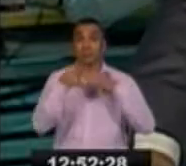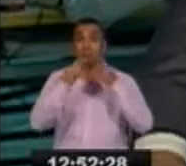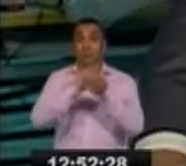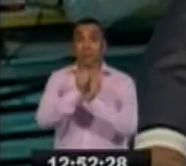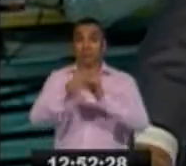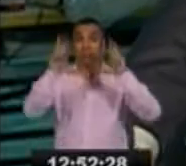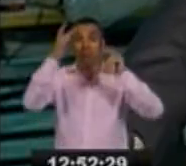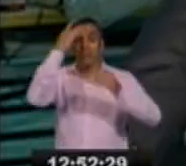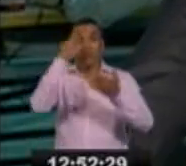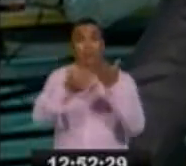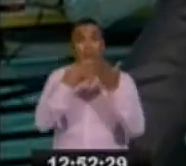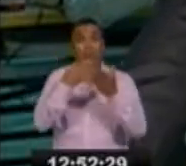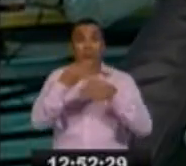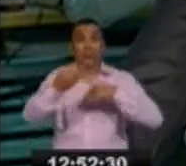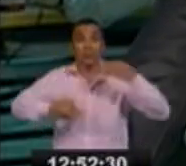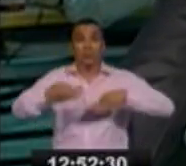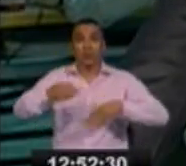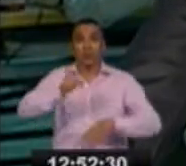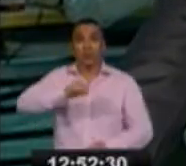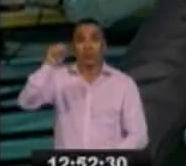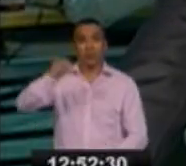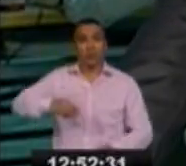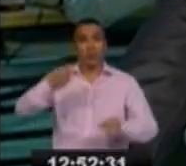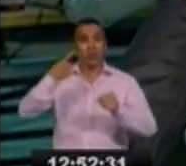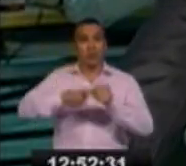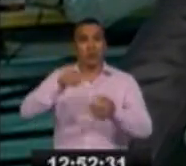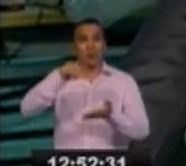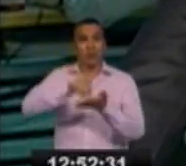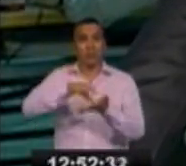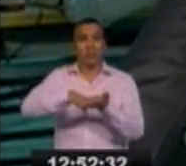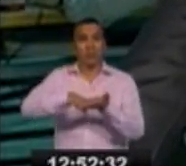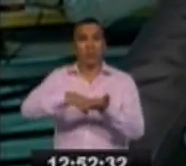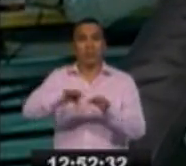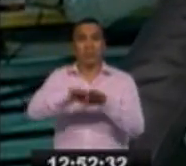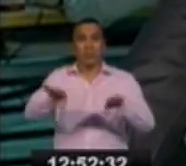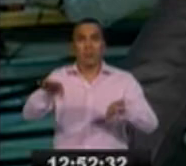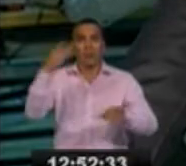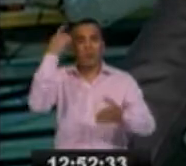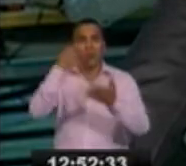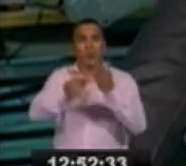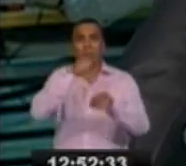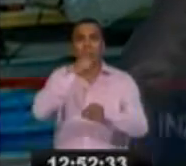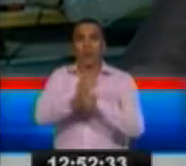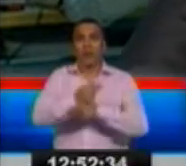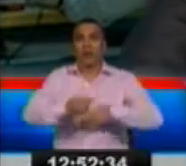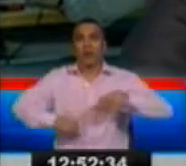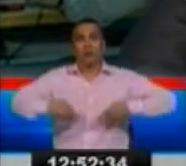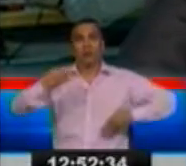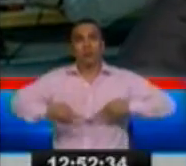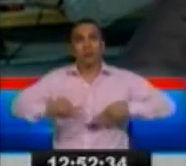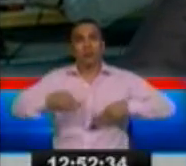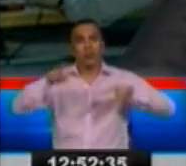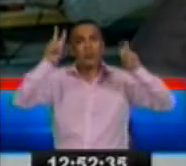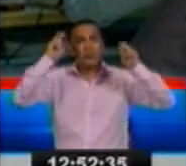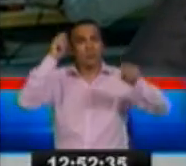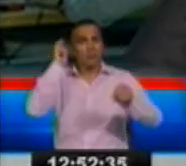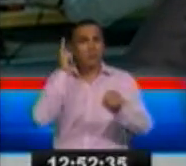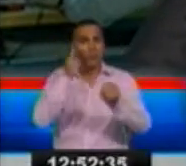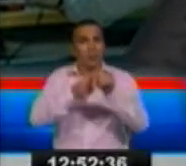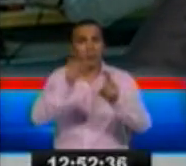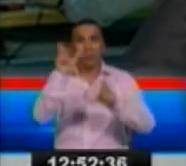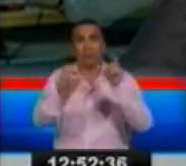Cambiar de tema porque en el Complejo Judicial del Norte de Quito se instaló la denominada Mesa por la Verdad y la Justicia, en la que participan